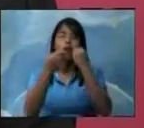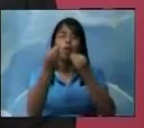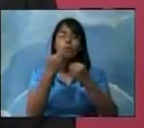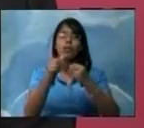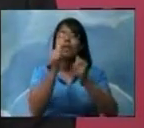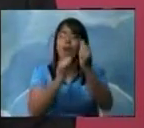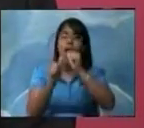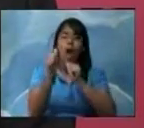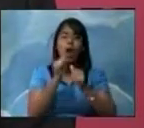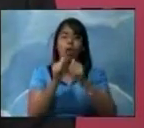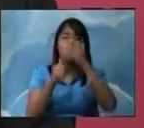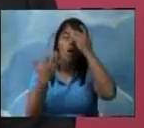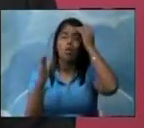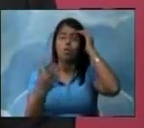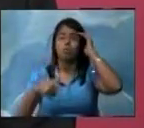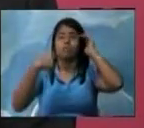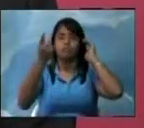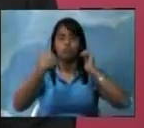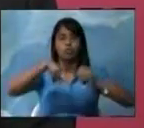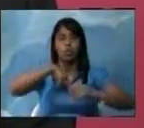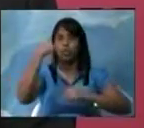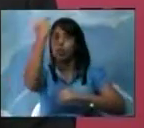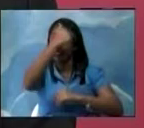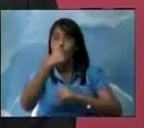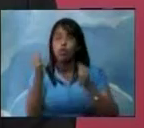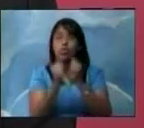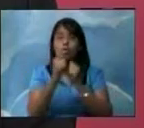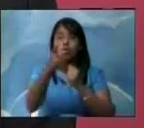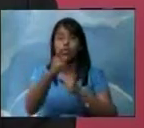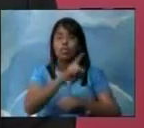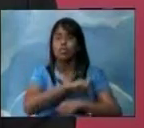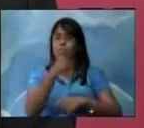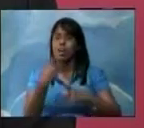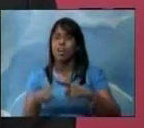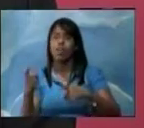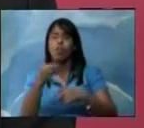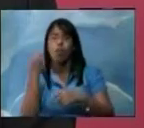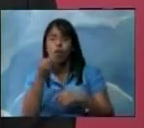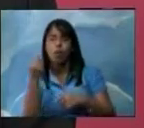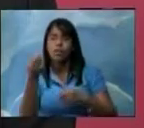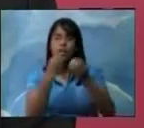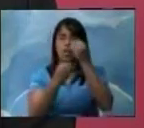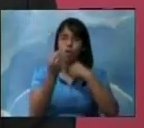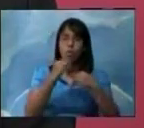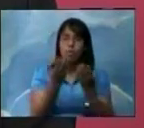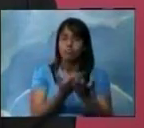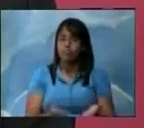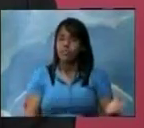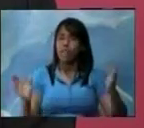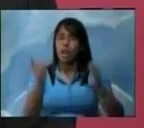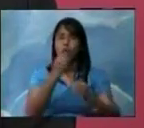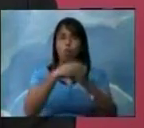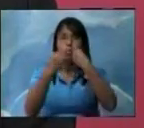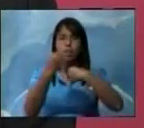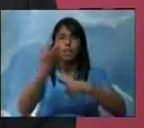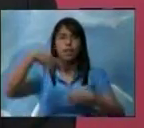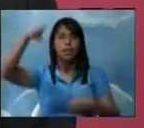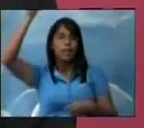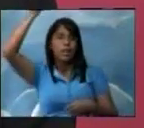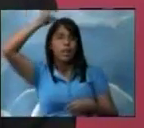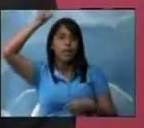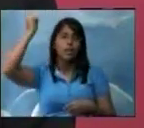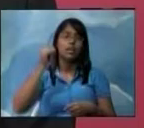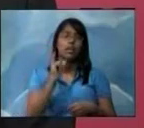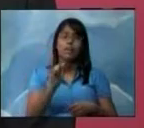beber. Compara luego nuestros rostros con los rostros de los muchachos que comen de la ración de la comida del